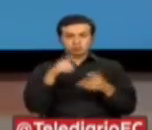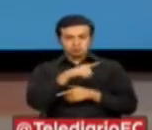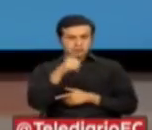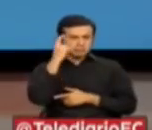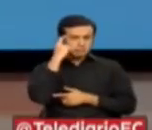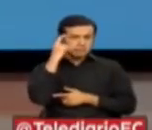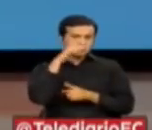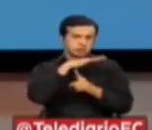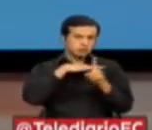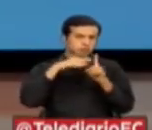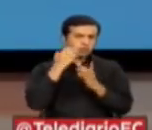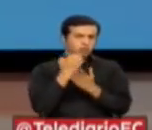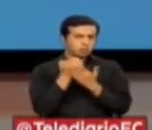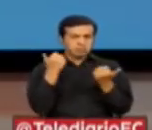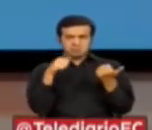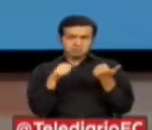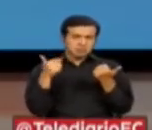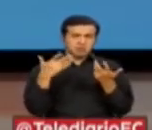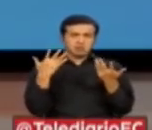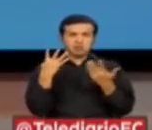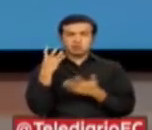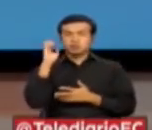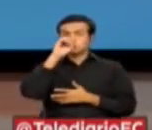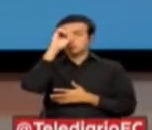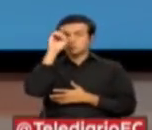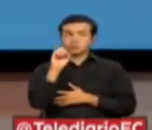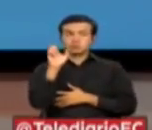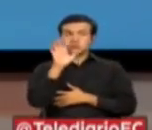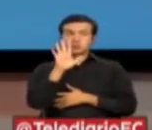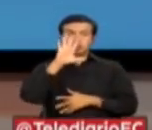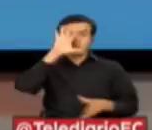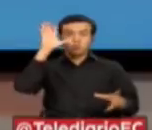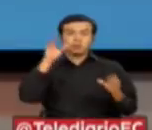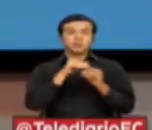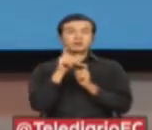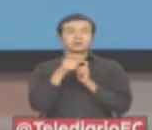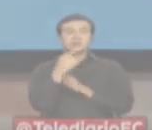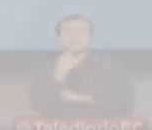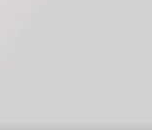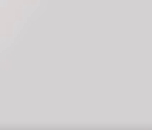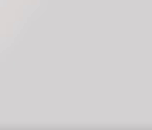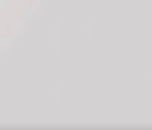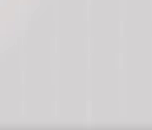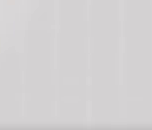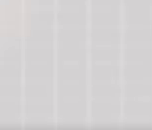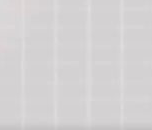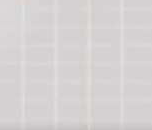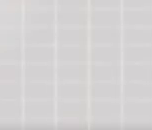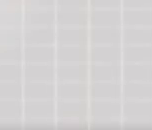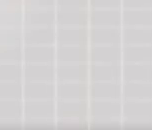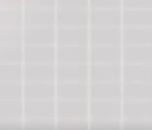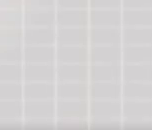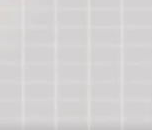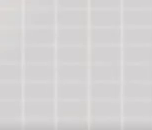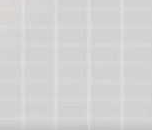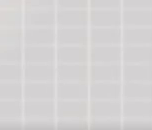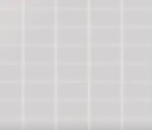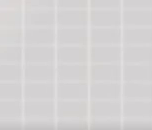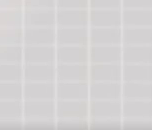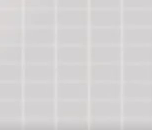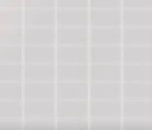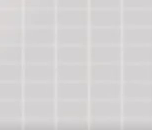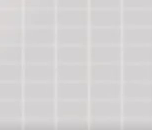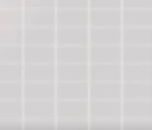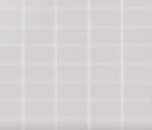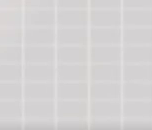que va a estar la situación económica? Hay un 14% a nivel total que cree que va a mejorar, un 47% que cree que va a ser igual,